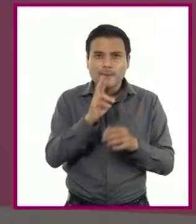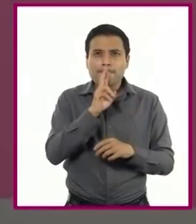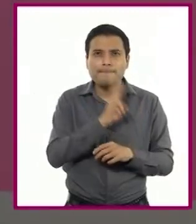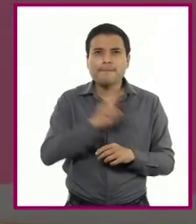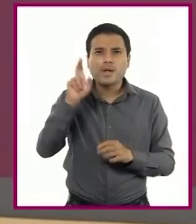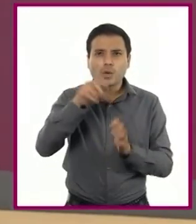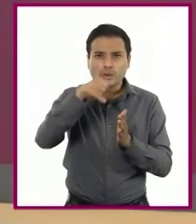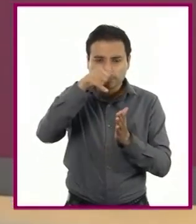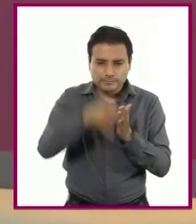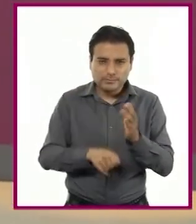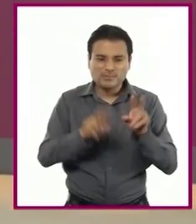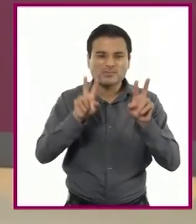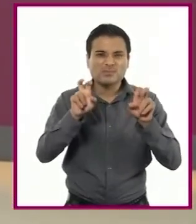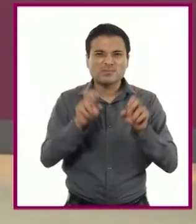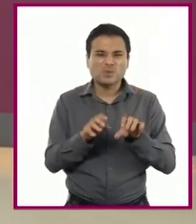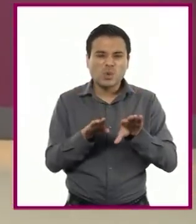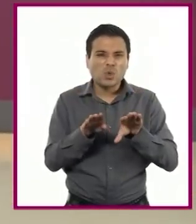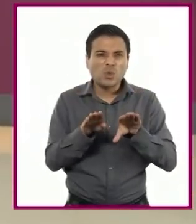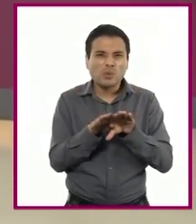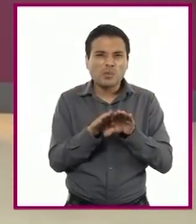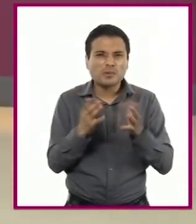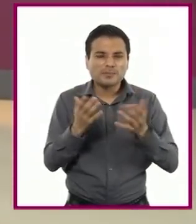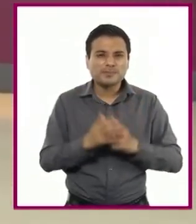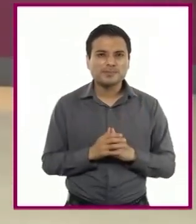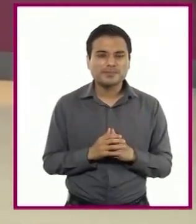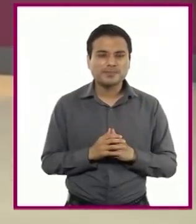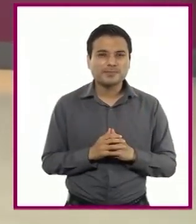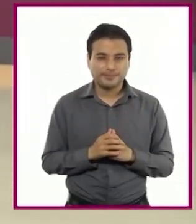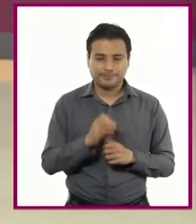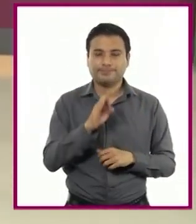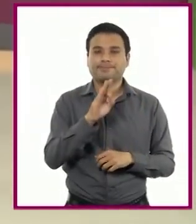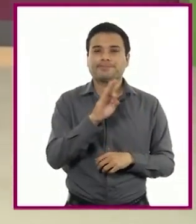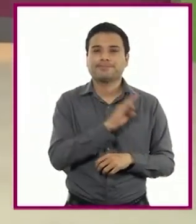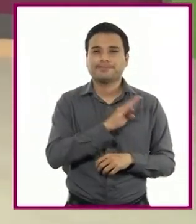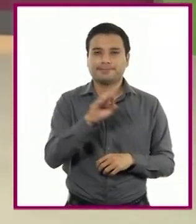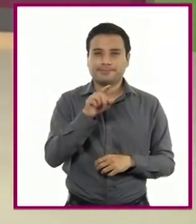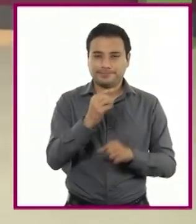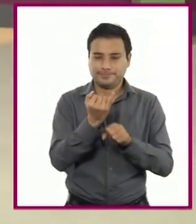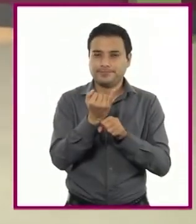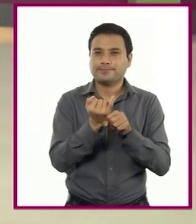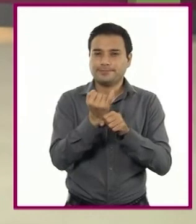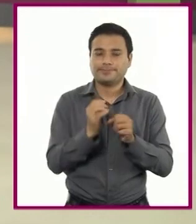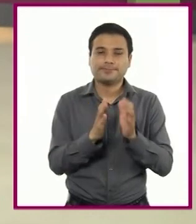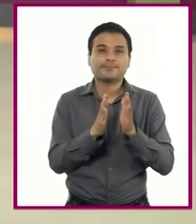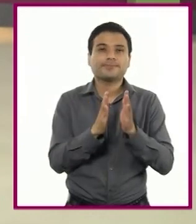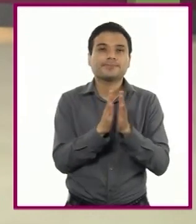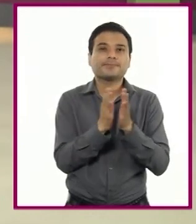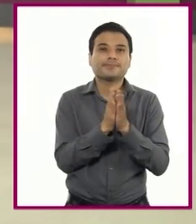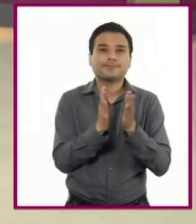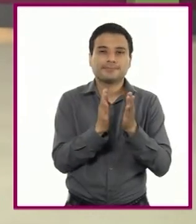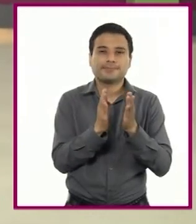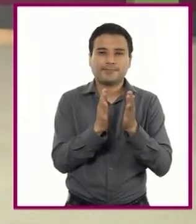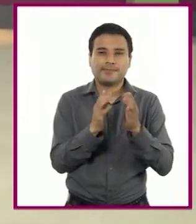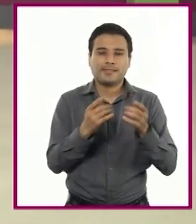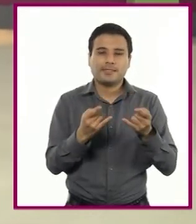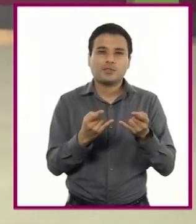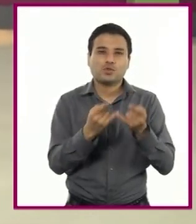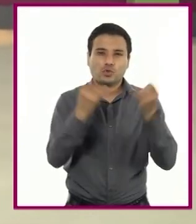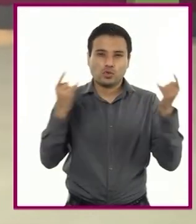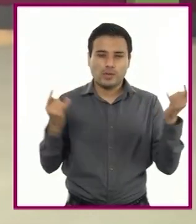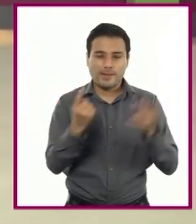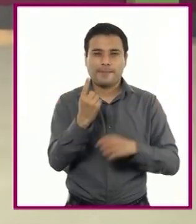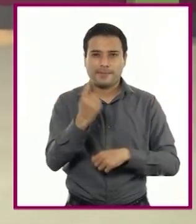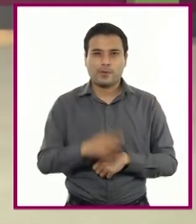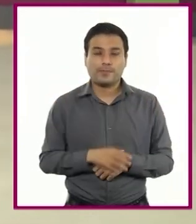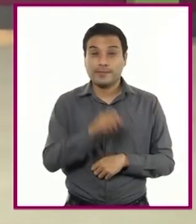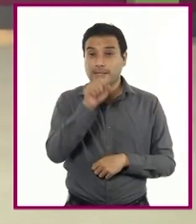conocimientos sobre lo que revisamos en estos minutos, pueden consultar el libro de texto de primer grado de secundaria y